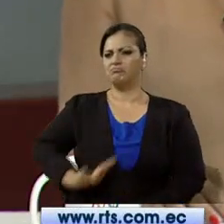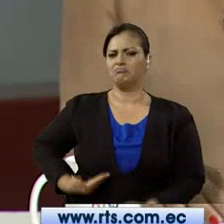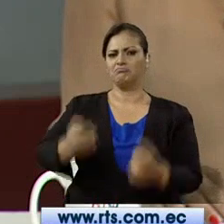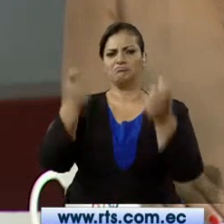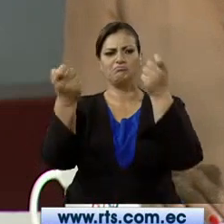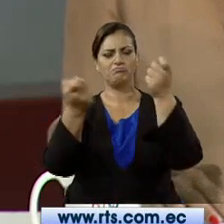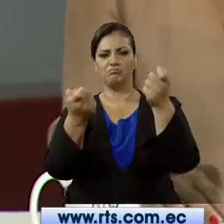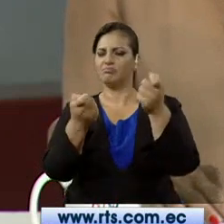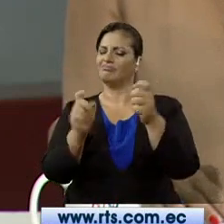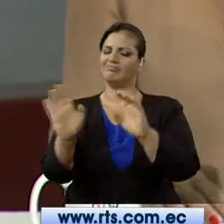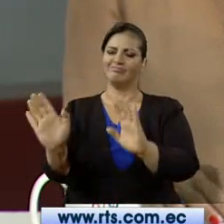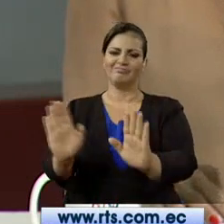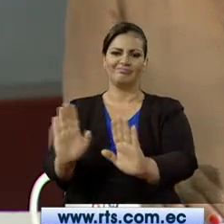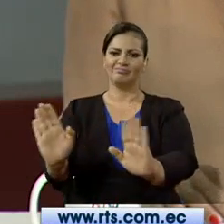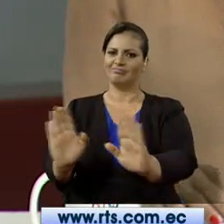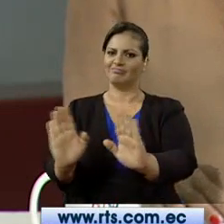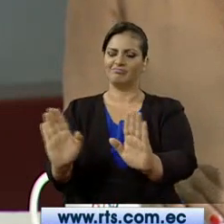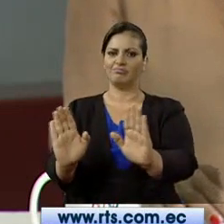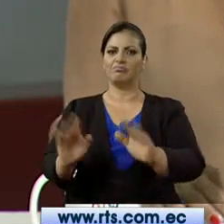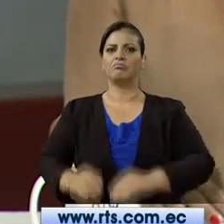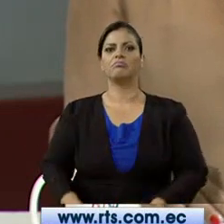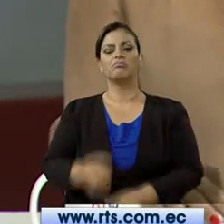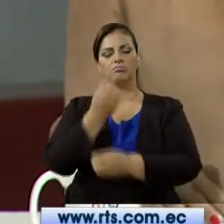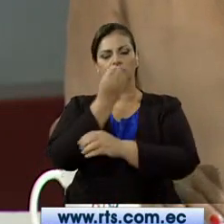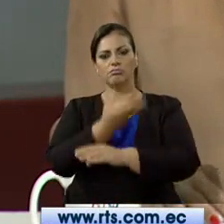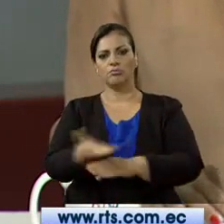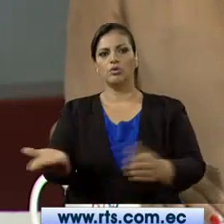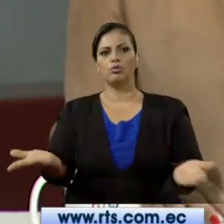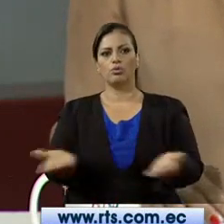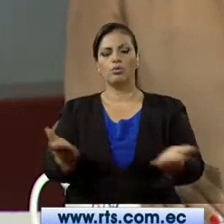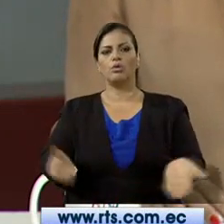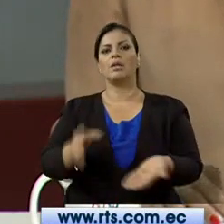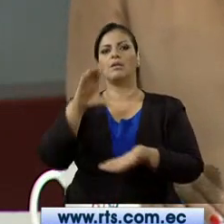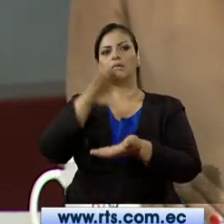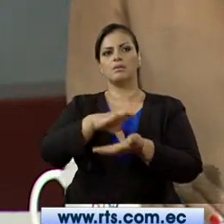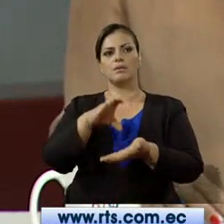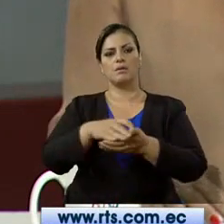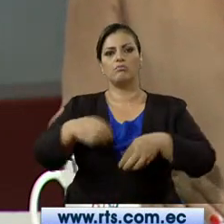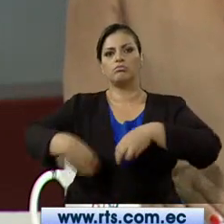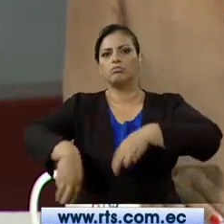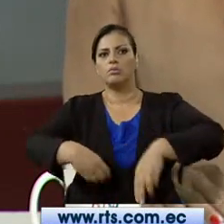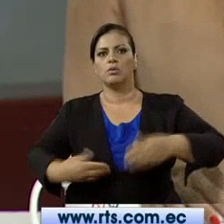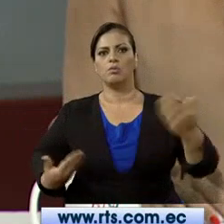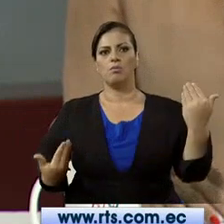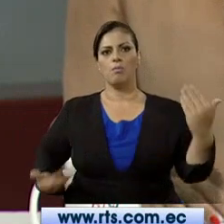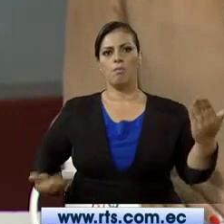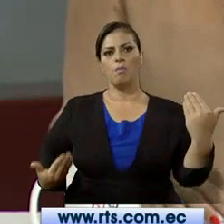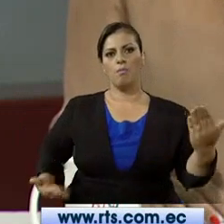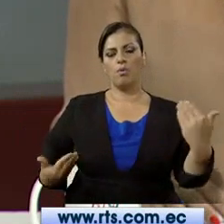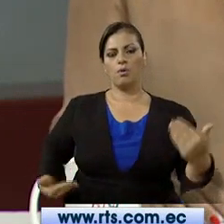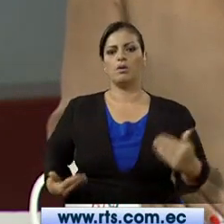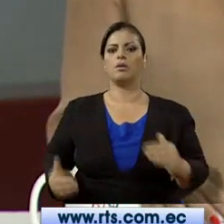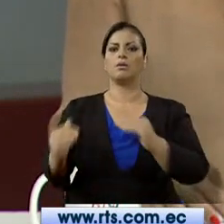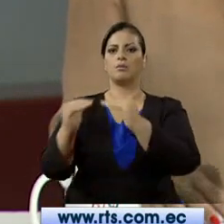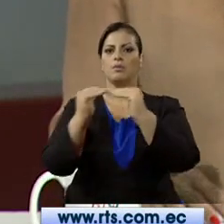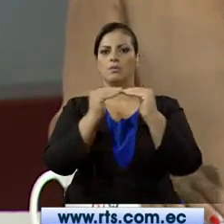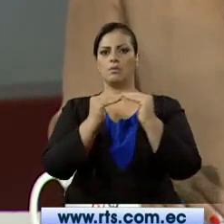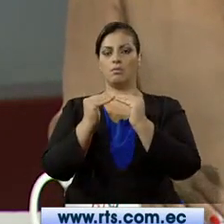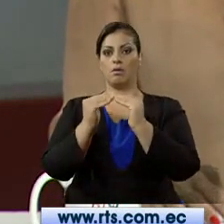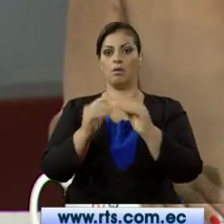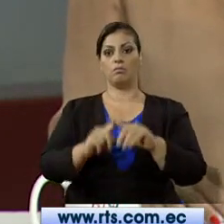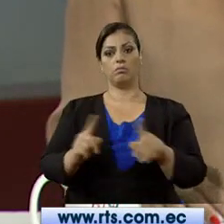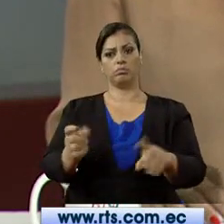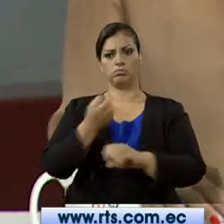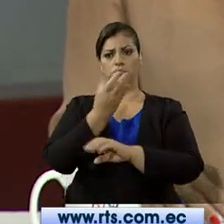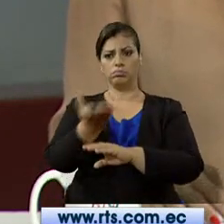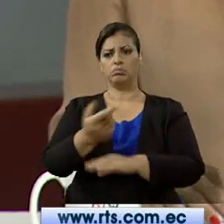Estas declaraciones las formuló en la central de su movimiento político Centro Democrático. Sin embargo, no descartó que su